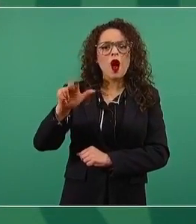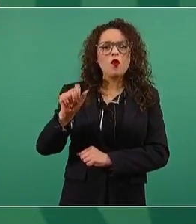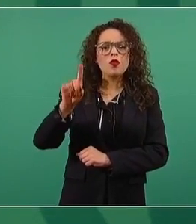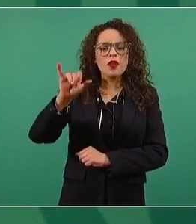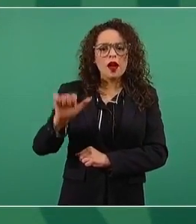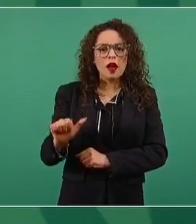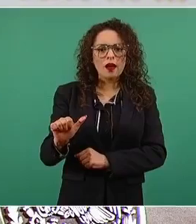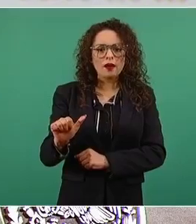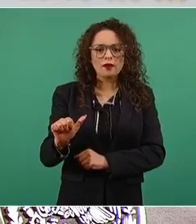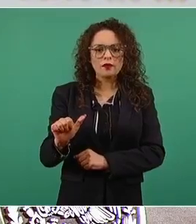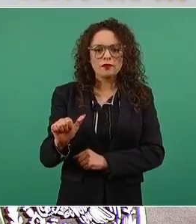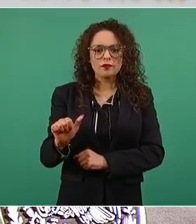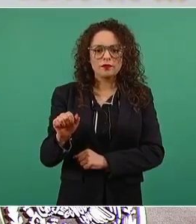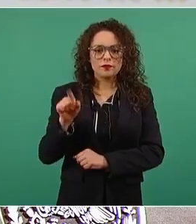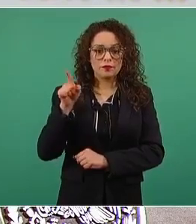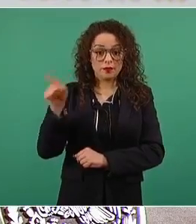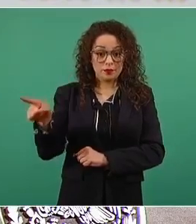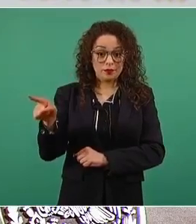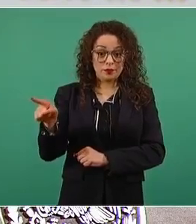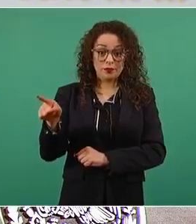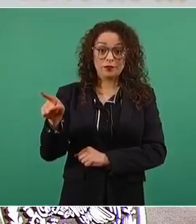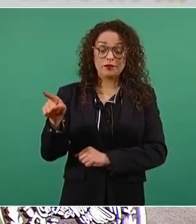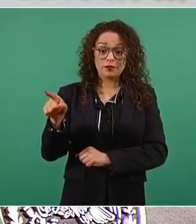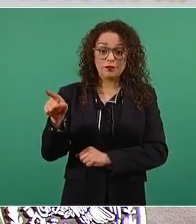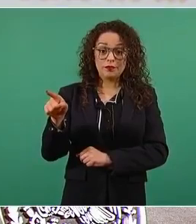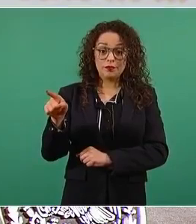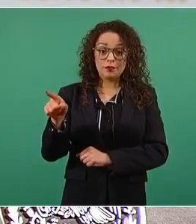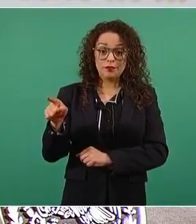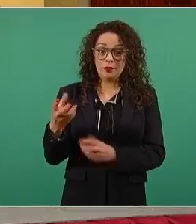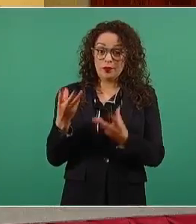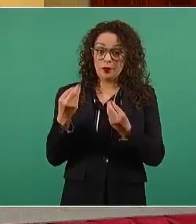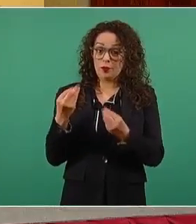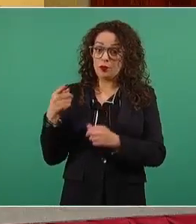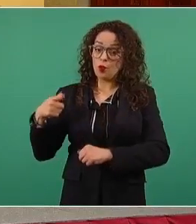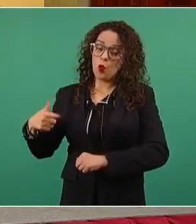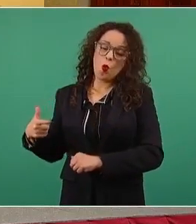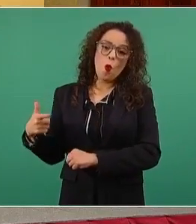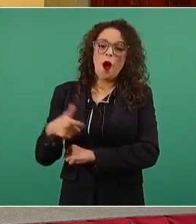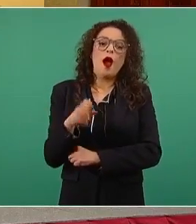Y el Reforma, y le metieron, ¿eh? Bastante.